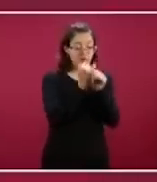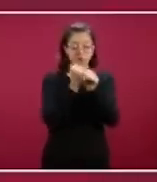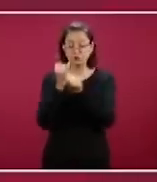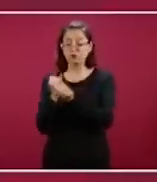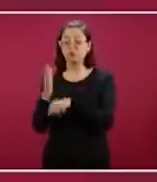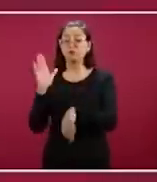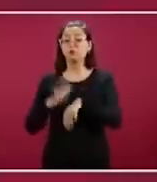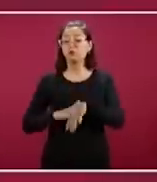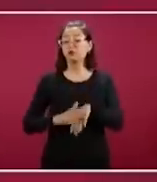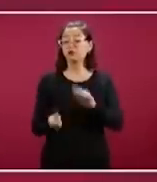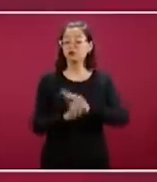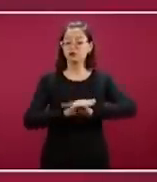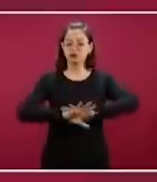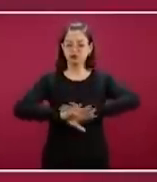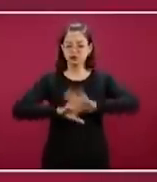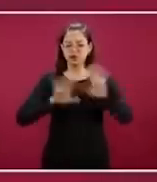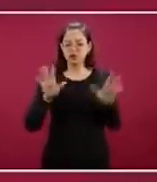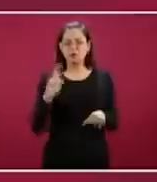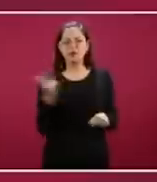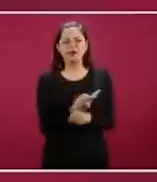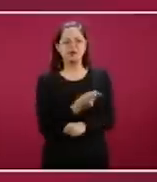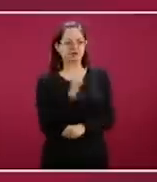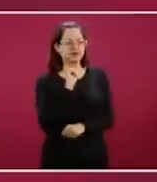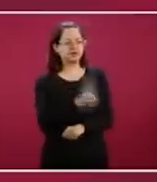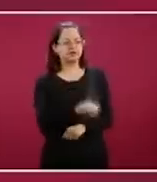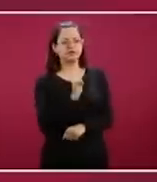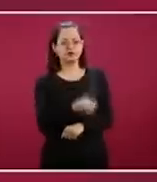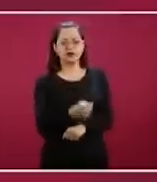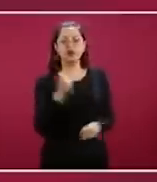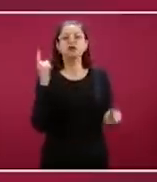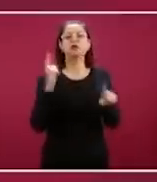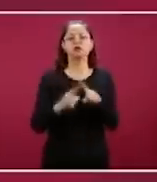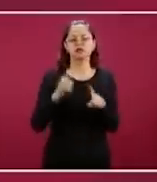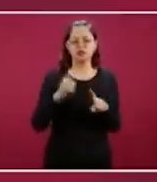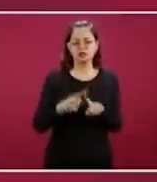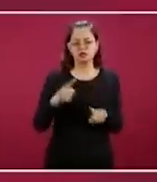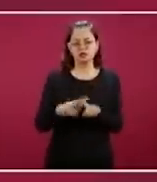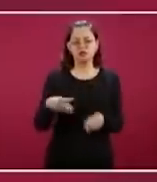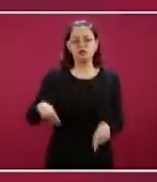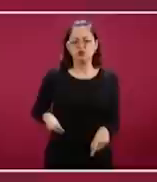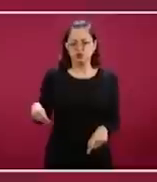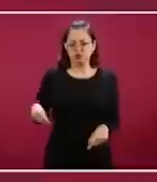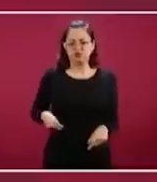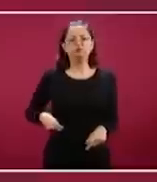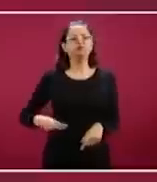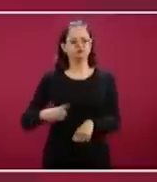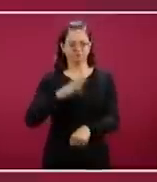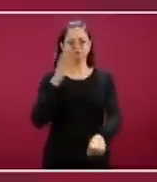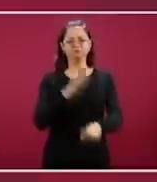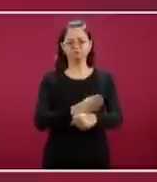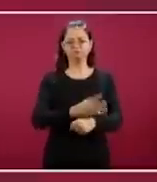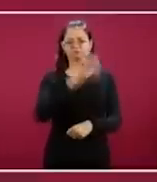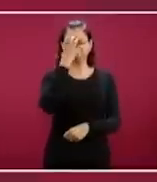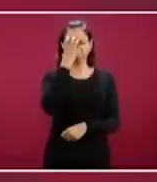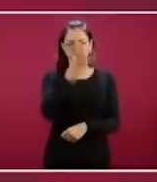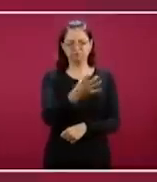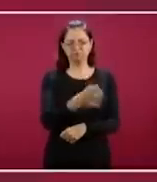esclarecer los hechos para castigar a los responsables.